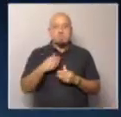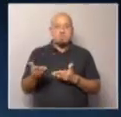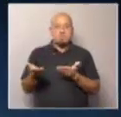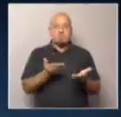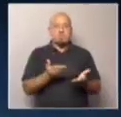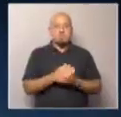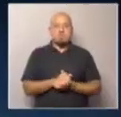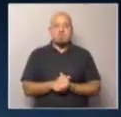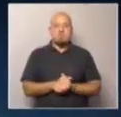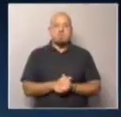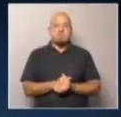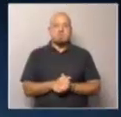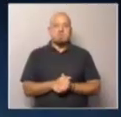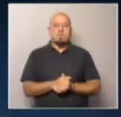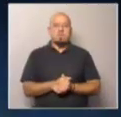bienvenido.